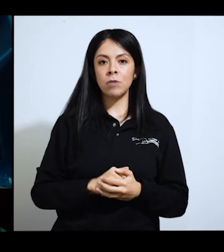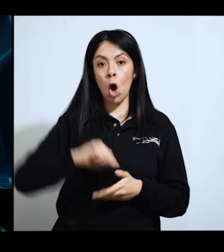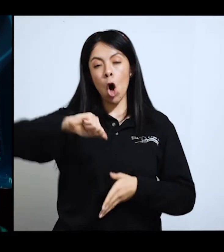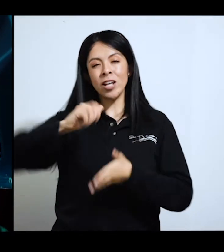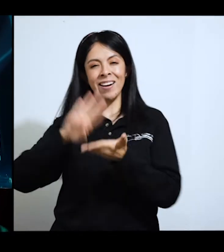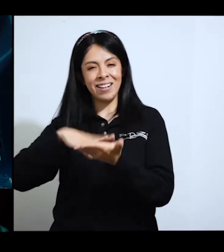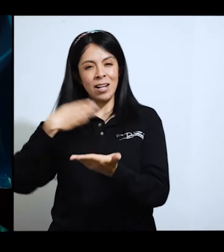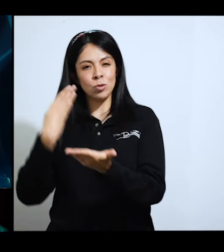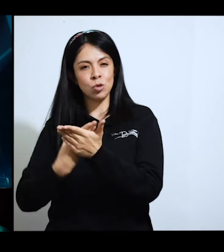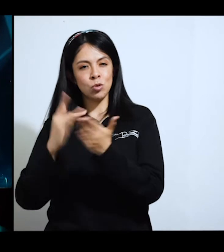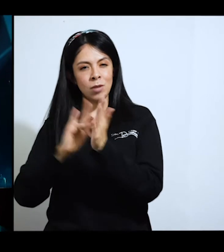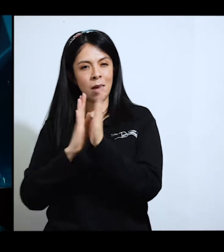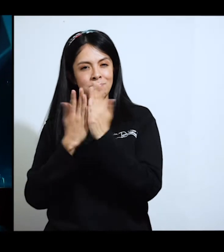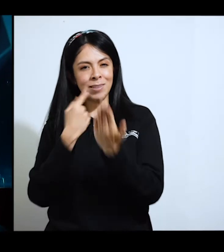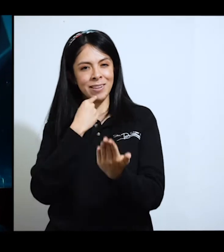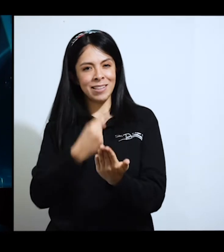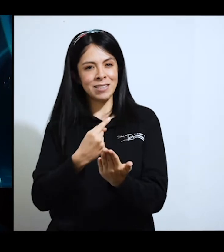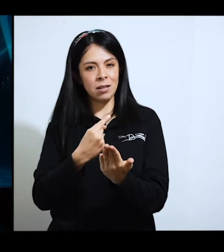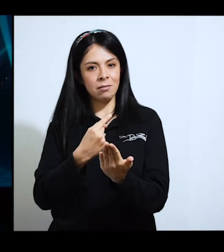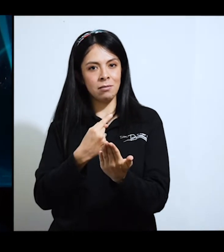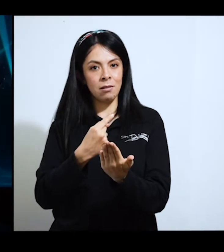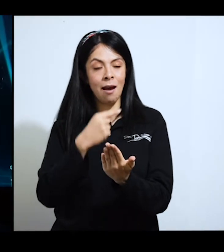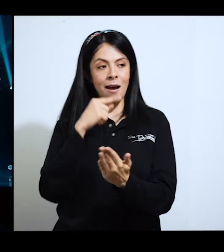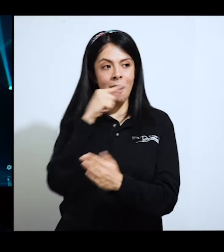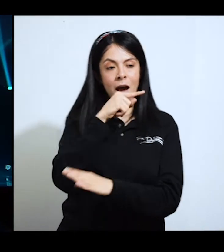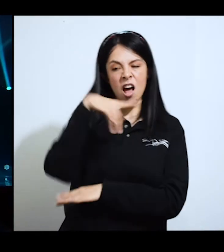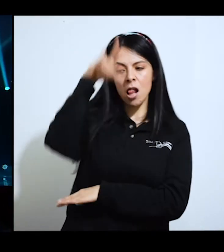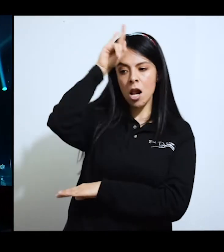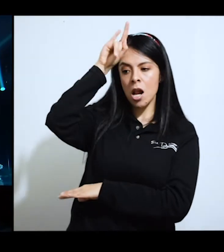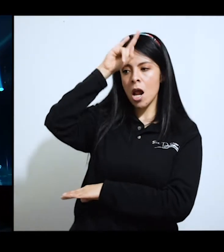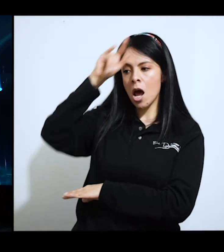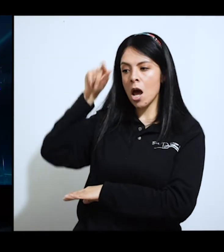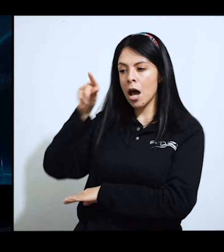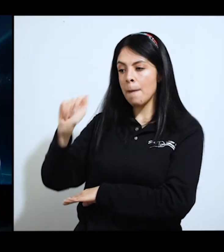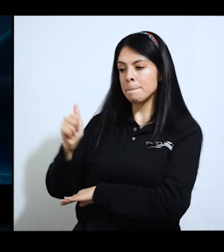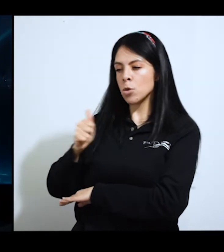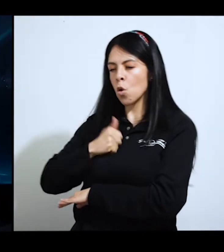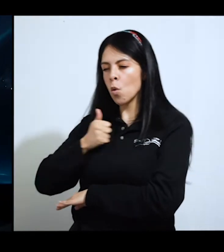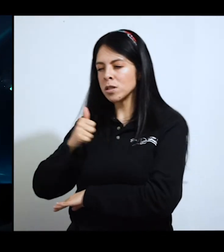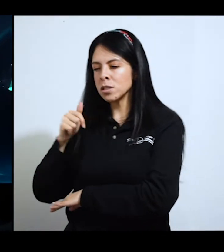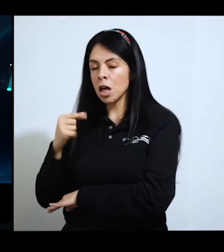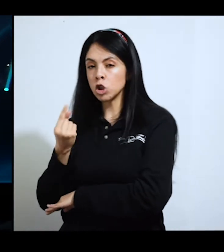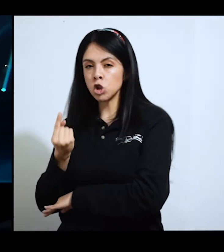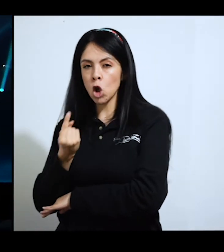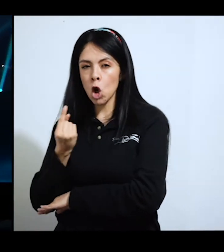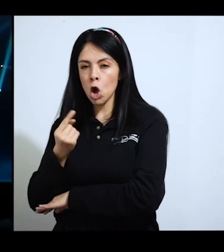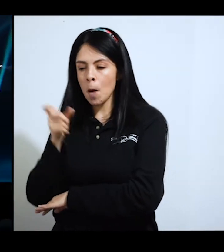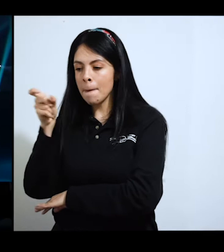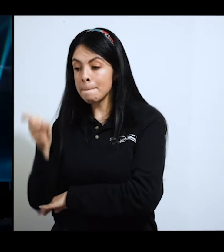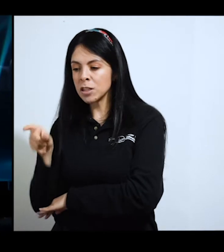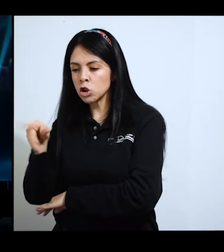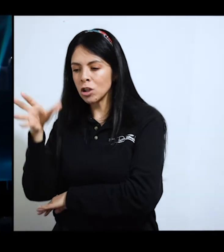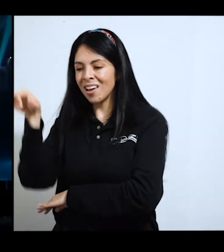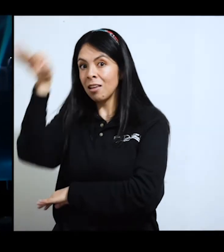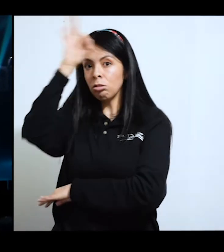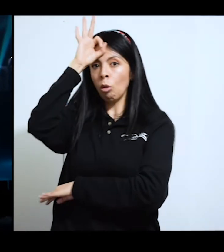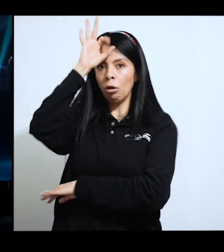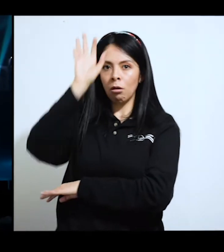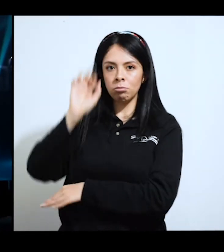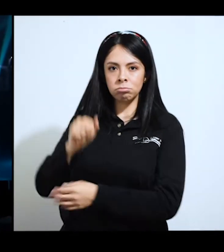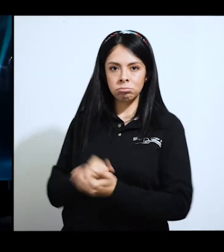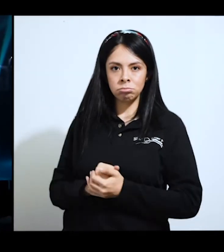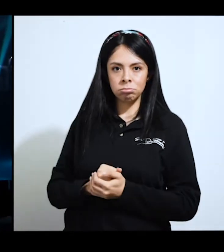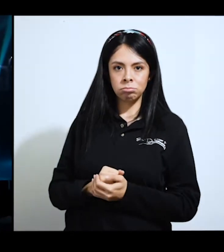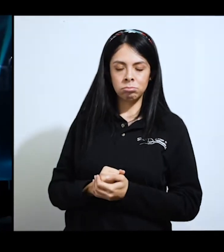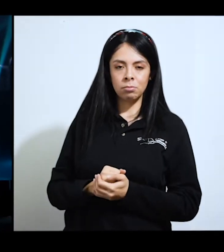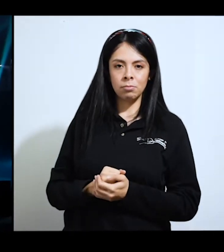diablo, y como dice en otra traducción, el enemigo ha logrado sacar ventaja en sus vidas